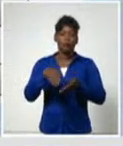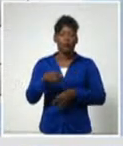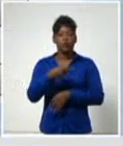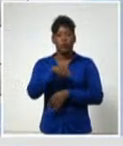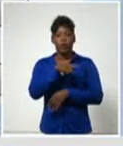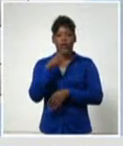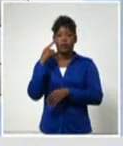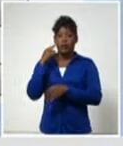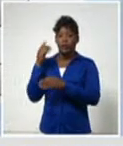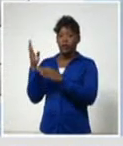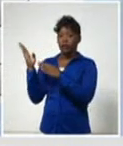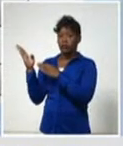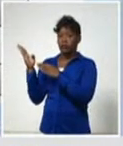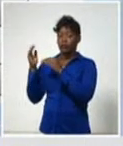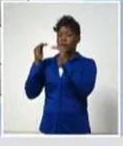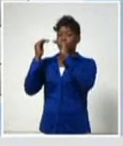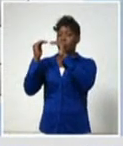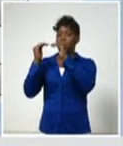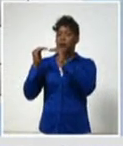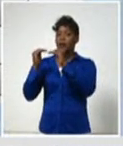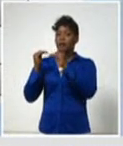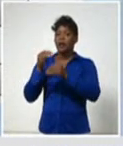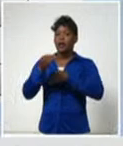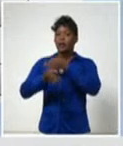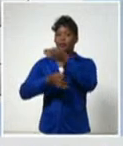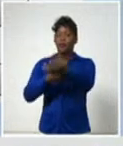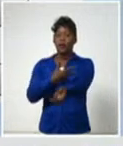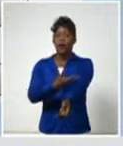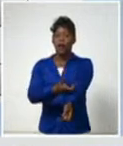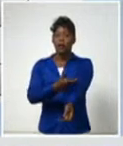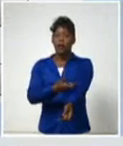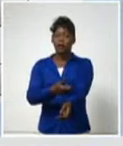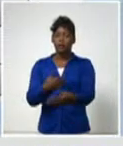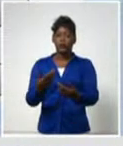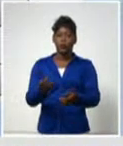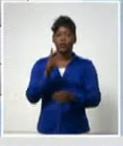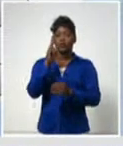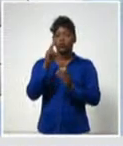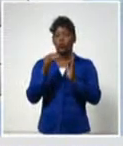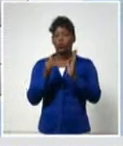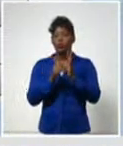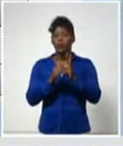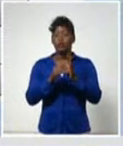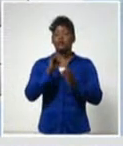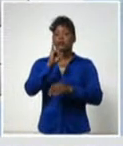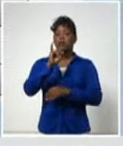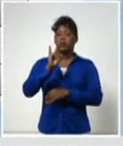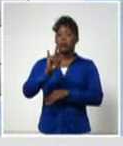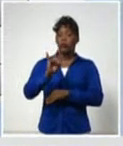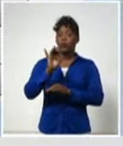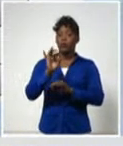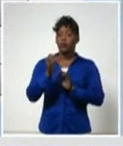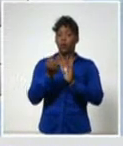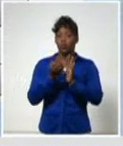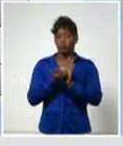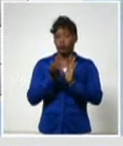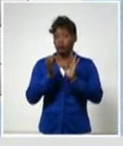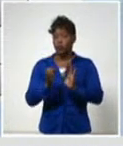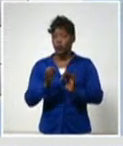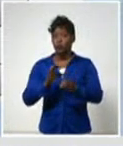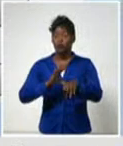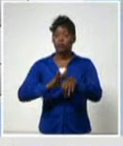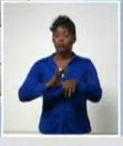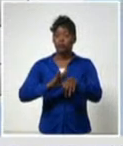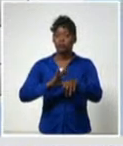pantalla el número de muestras estudiadas en el día de ayer, 2069, y el total de muestras estudiadas